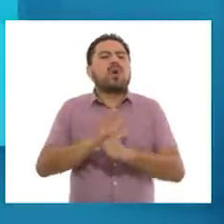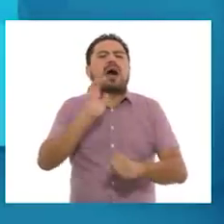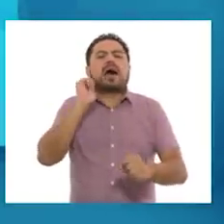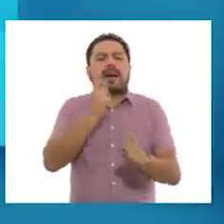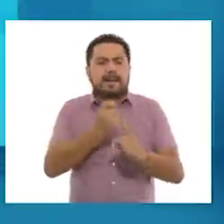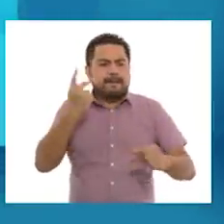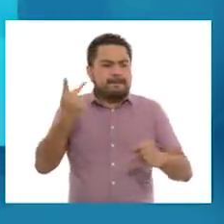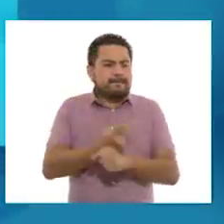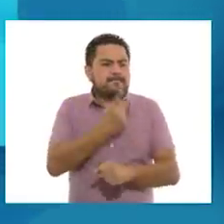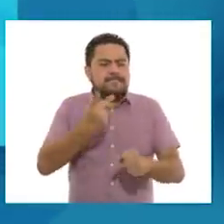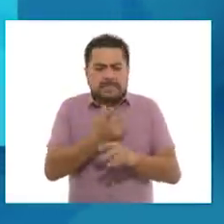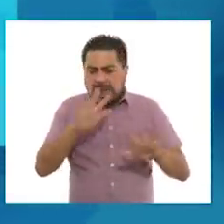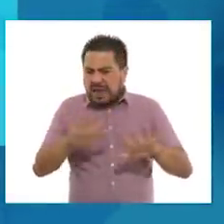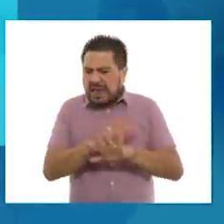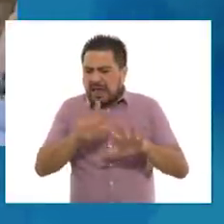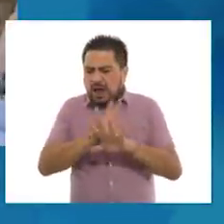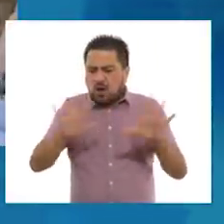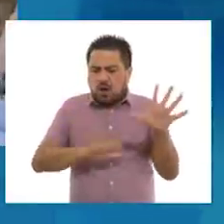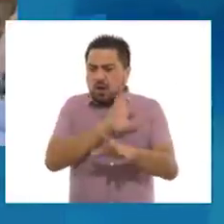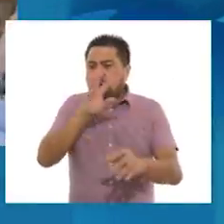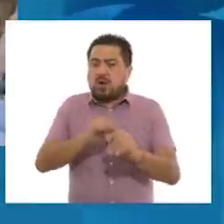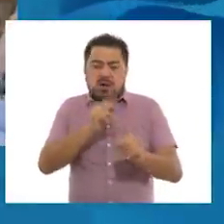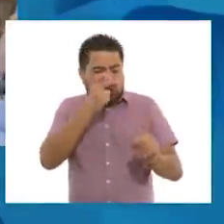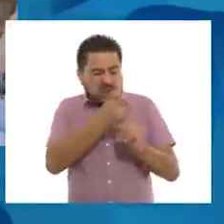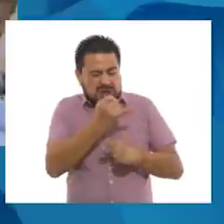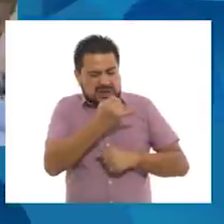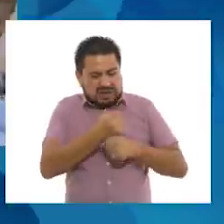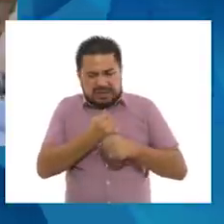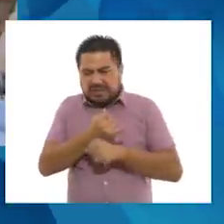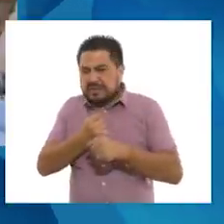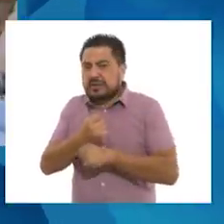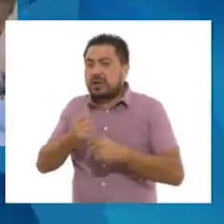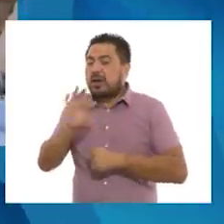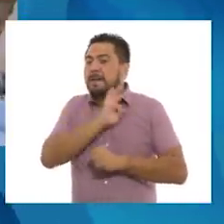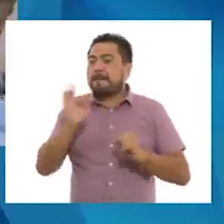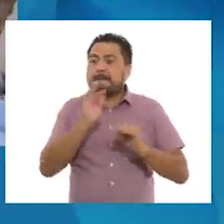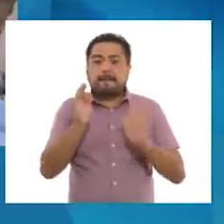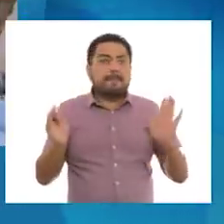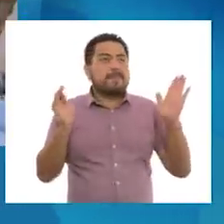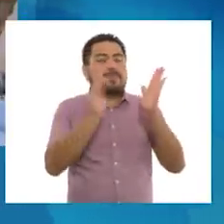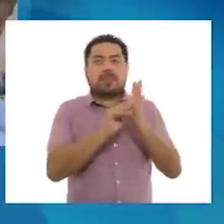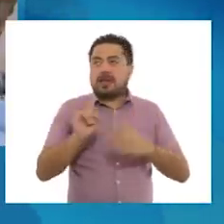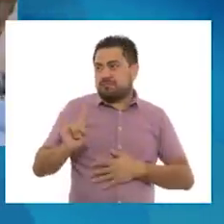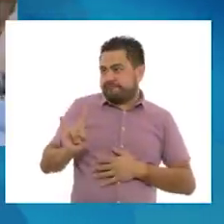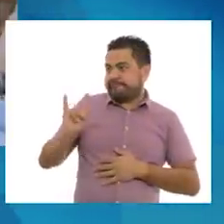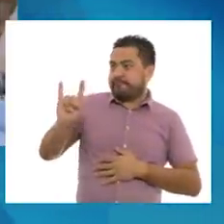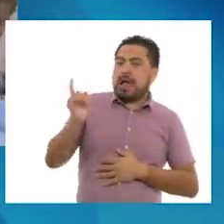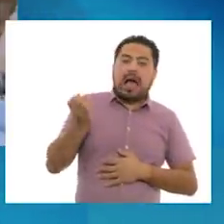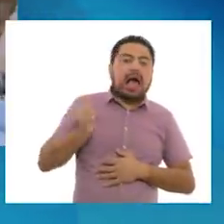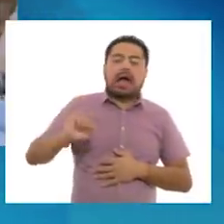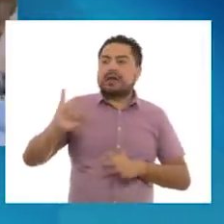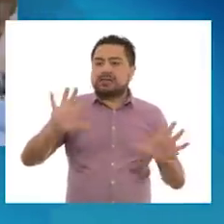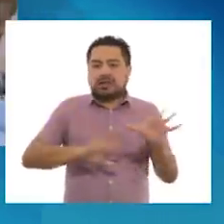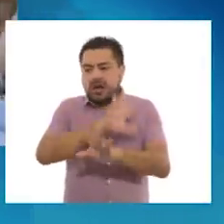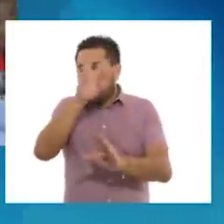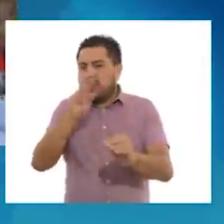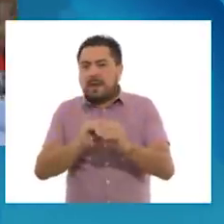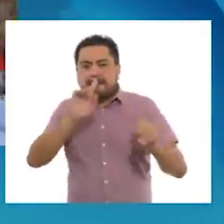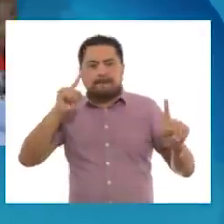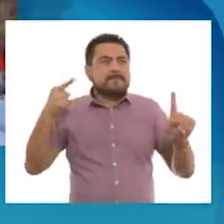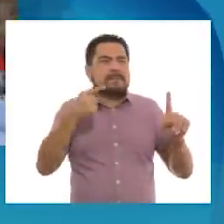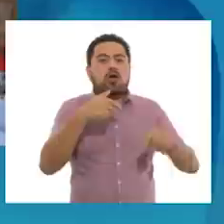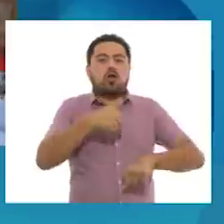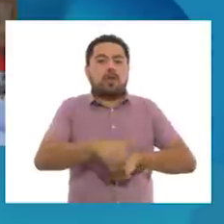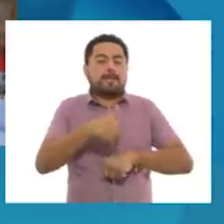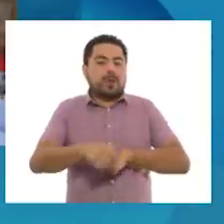¿Qué hizo que cambiara todo? Todo esto que investigamos lo pusimos en el cartel. Y así completamos la misión